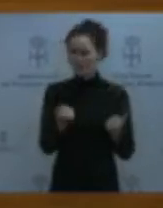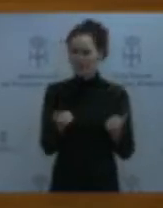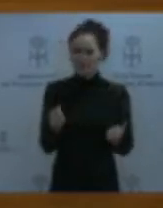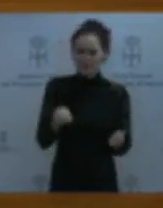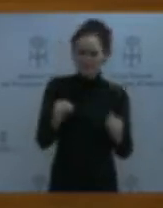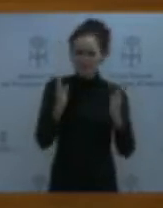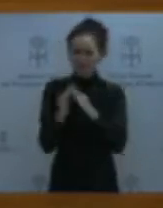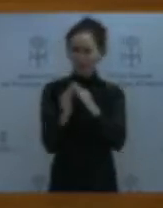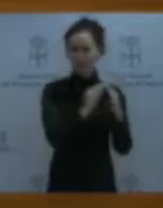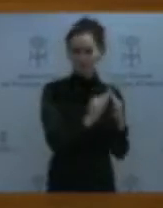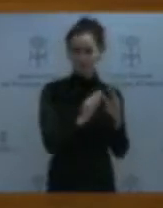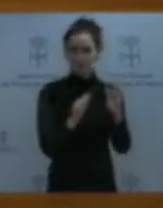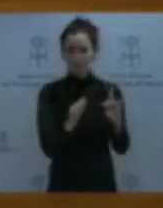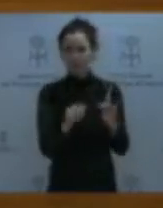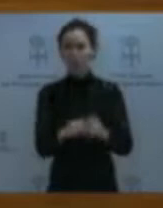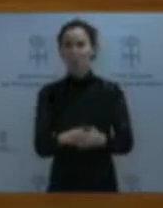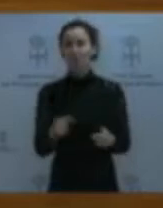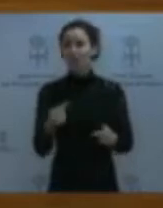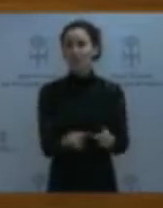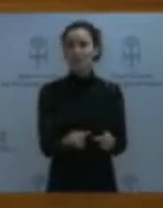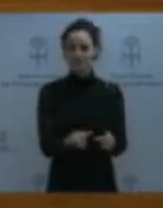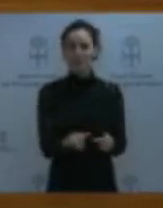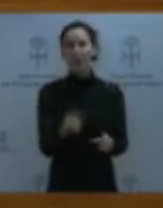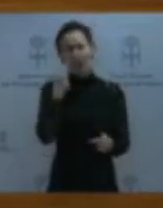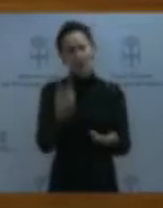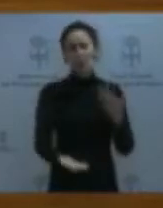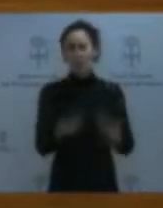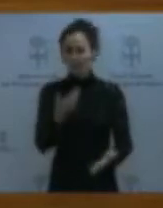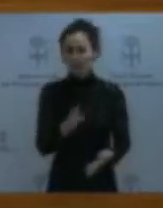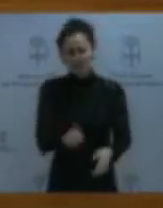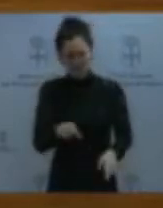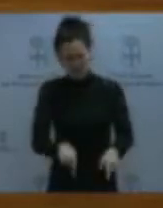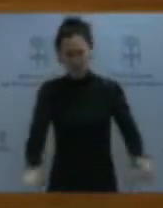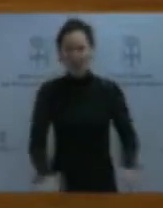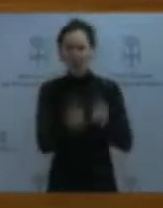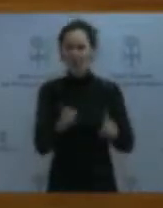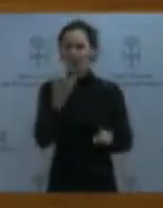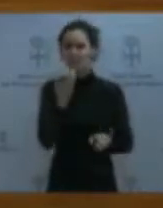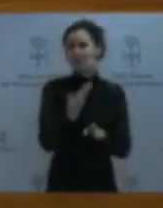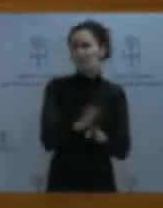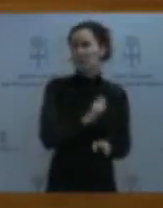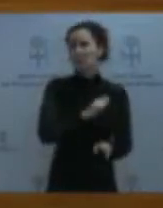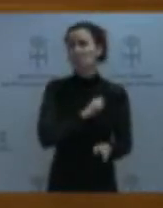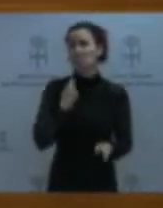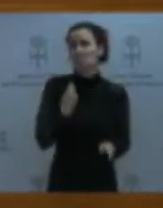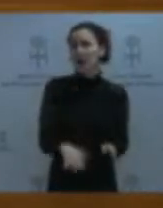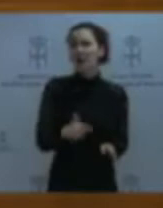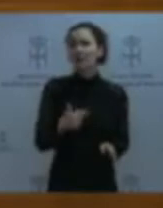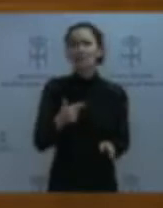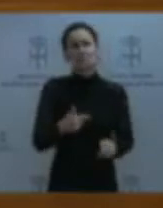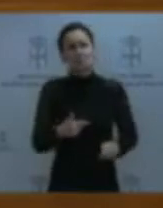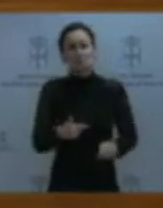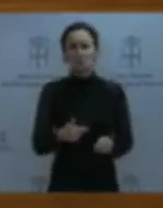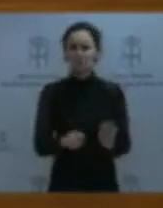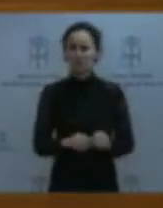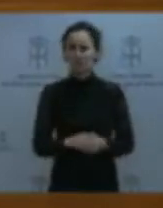verdad. En otras cosas, cuando son negativas, bien que comparan. En esto no importa. Oye, si el resto de España va mal. Bueno, no solo tenemos